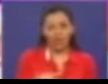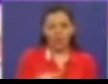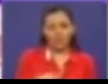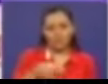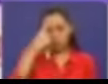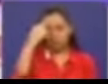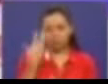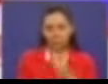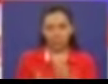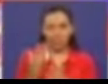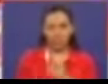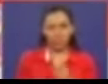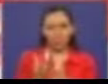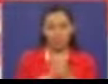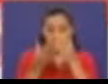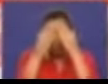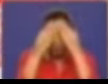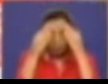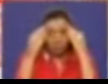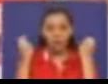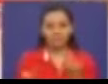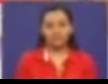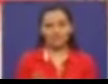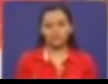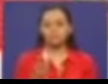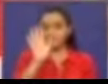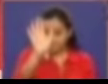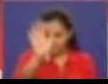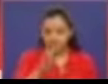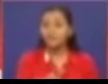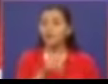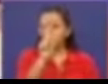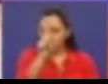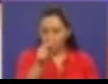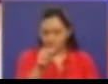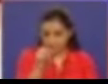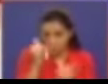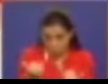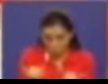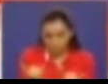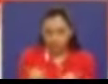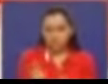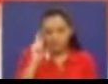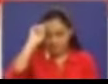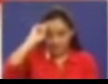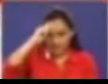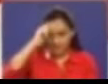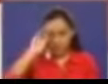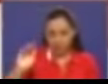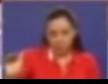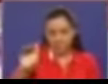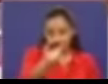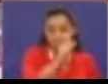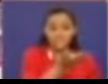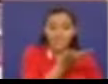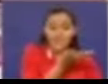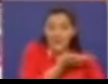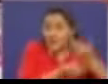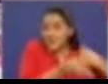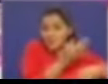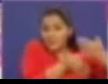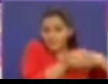algunas cositas, por ejemplo. En la época del neoliberalismo, los grandes neoliberales, los que no creían en el